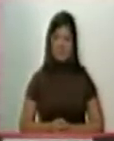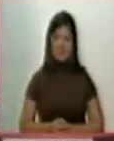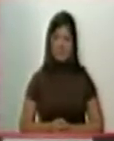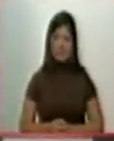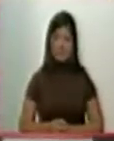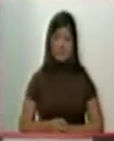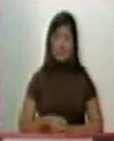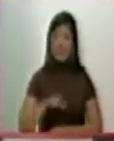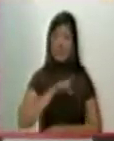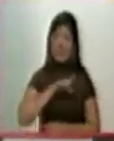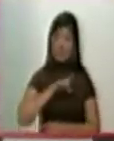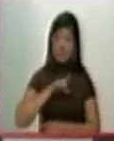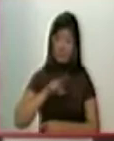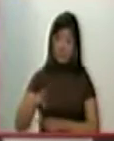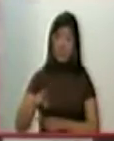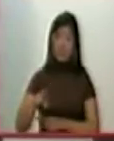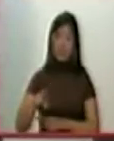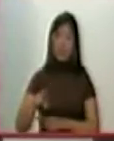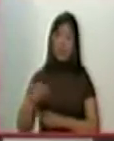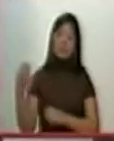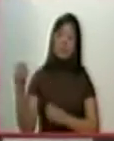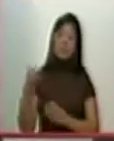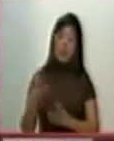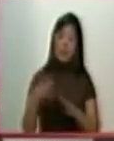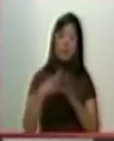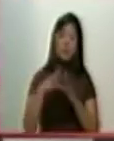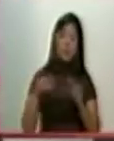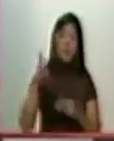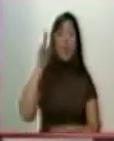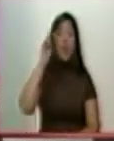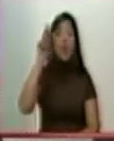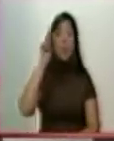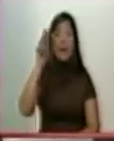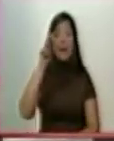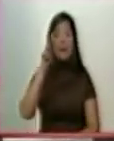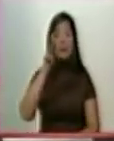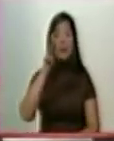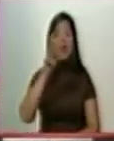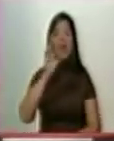instruyó otorgar la titularidad a los maestros nacionales.